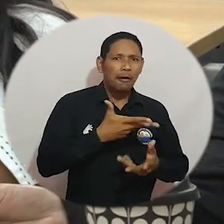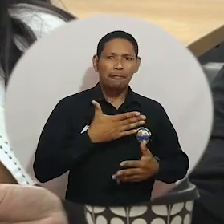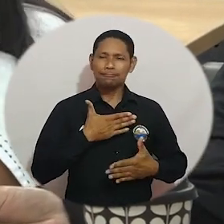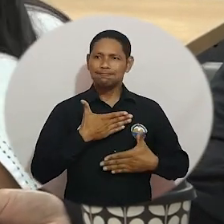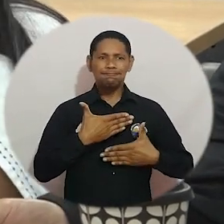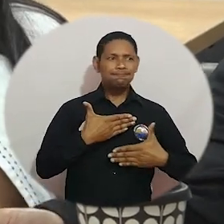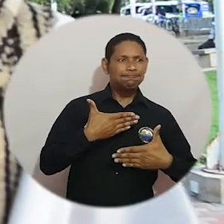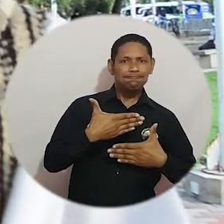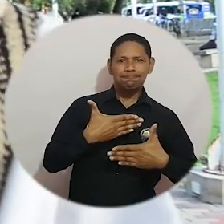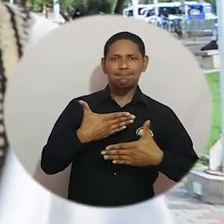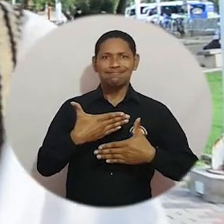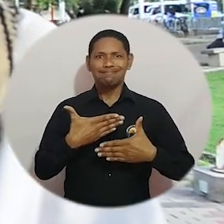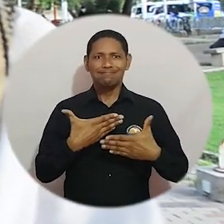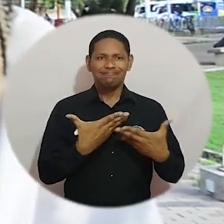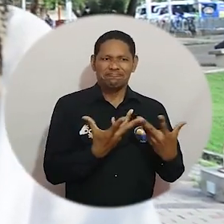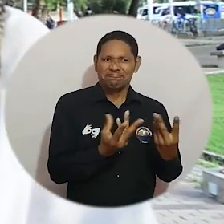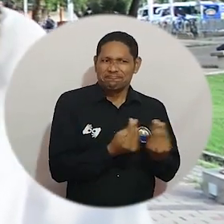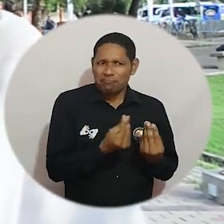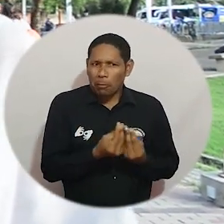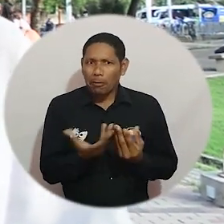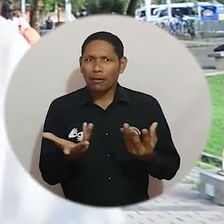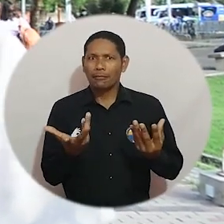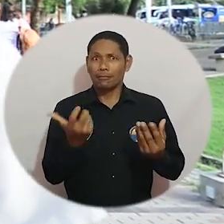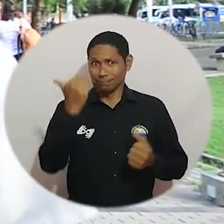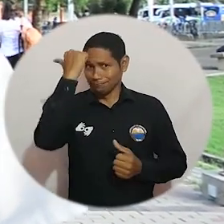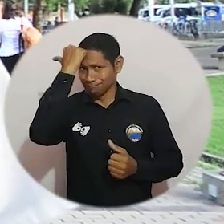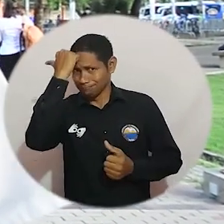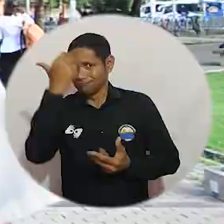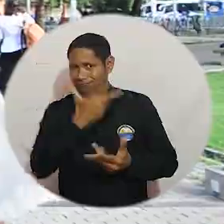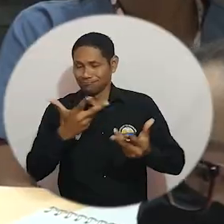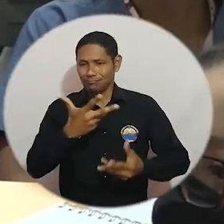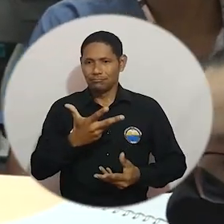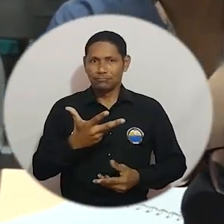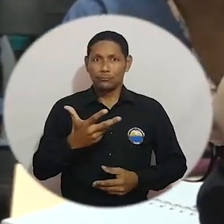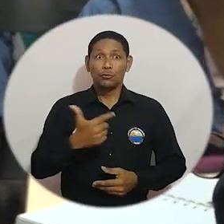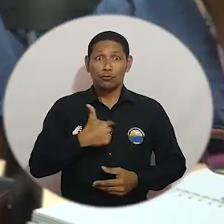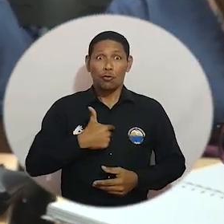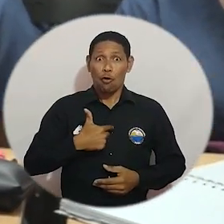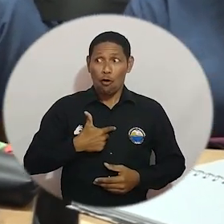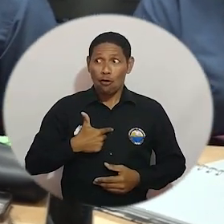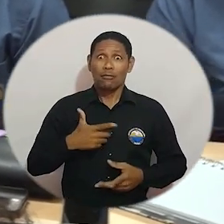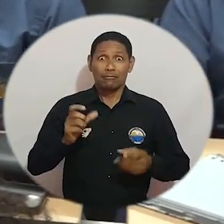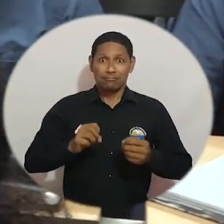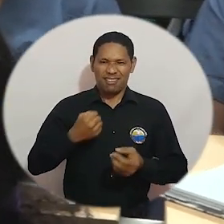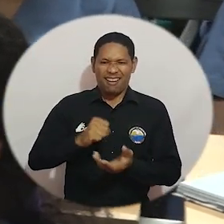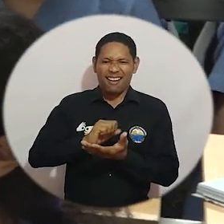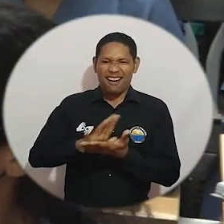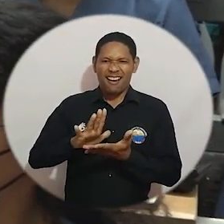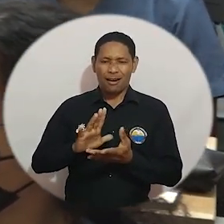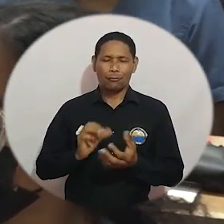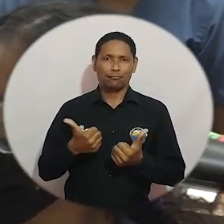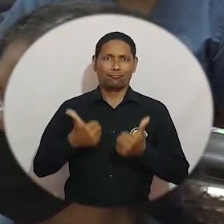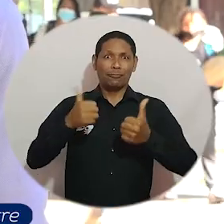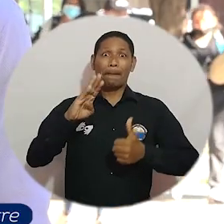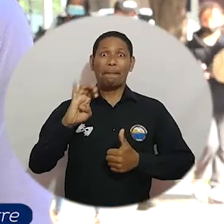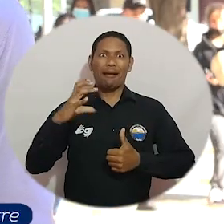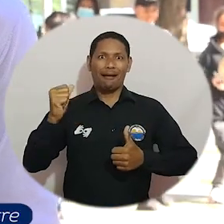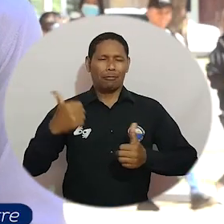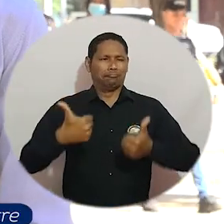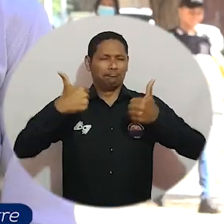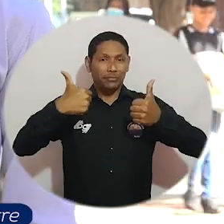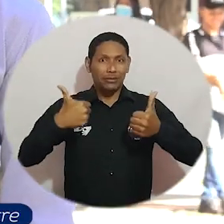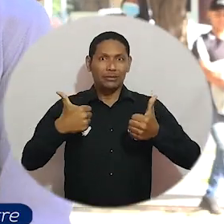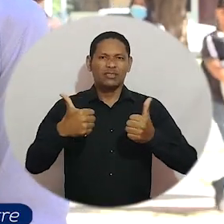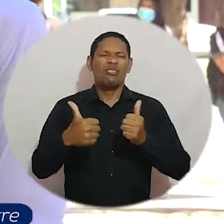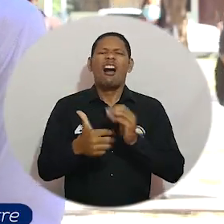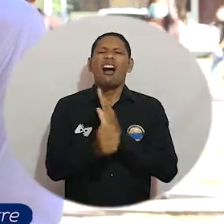tener más confianza con todo, con los compañeros, con los docentes. Salí becado por talento Magdalena. Gracias a